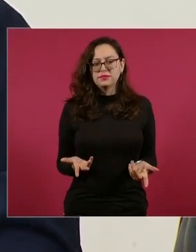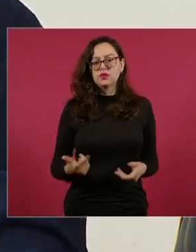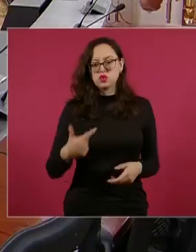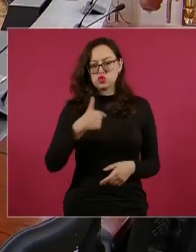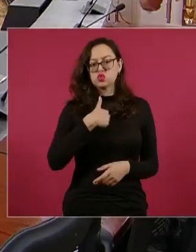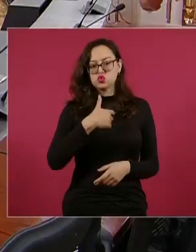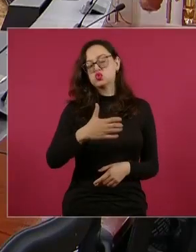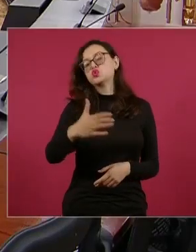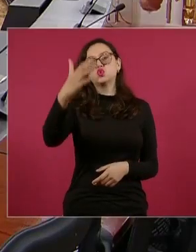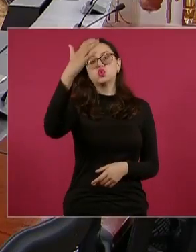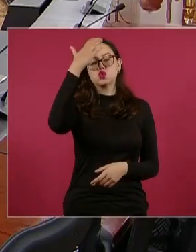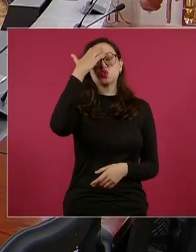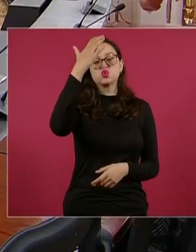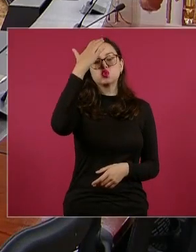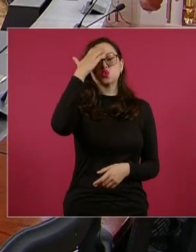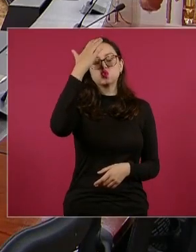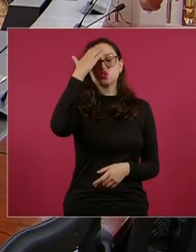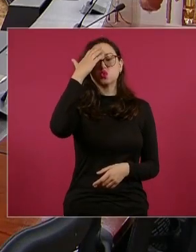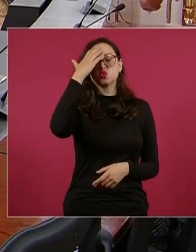esta organización